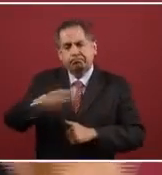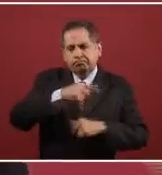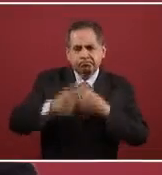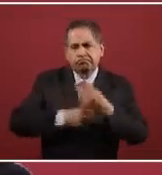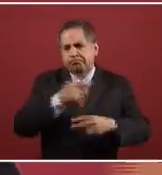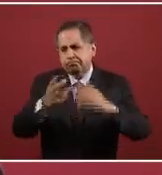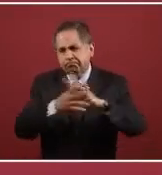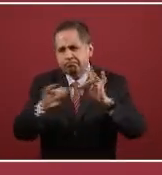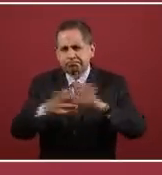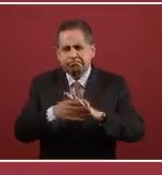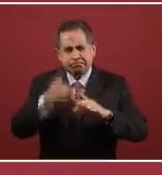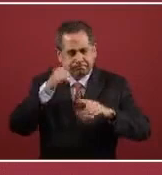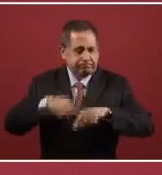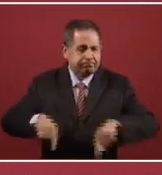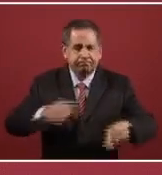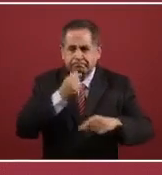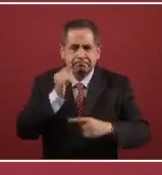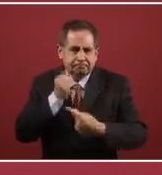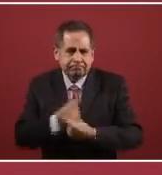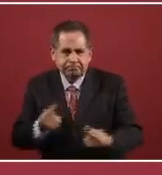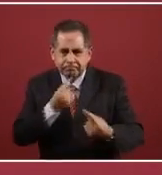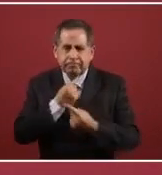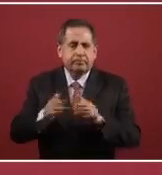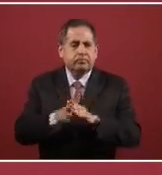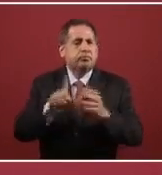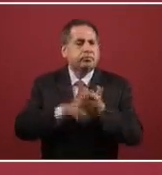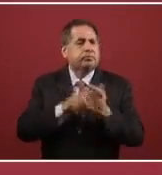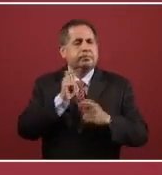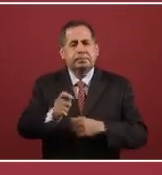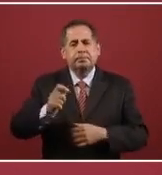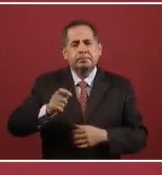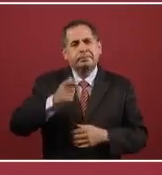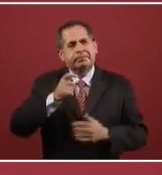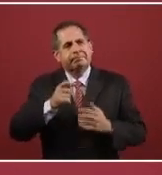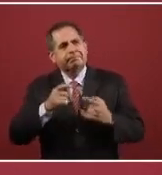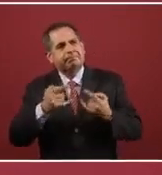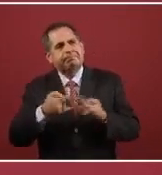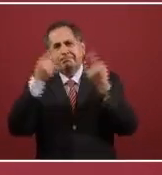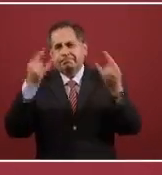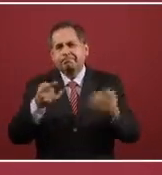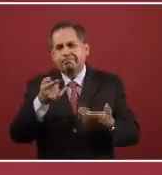las familias, sobre todo a las niñas y a los niños, sobre su participación. Y